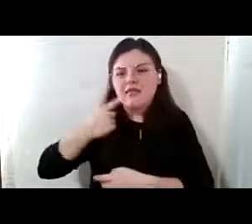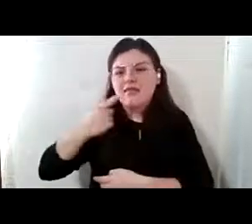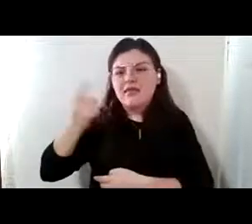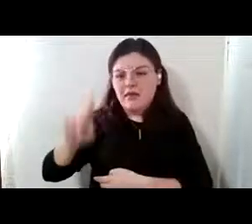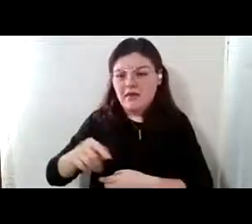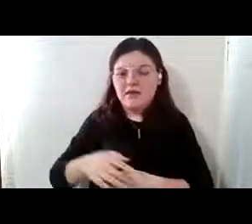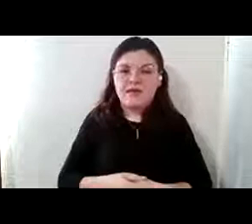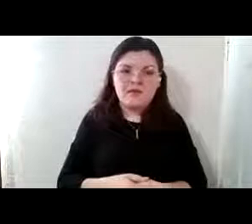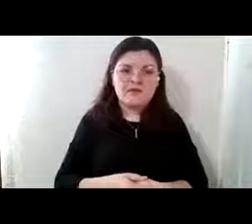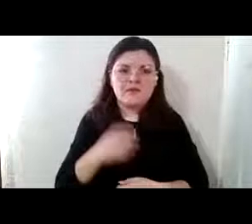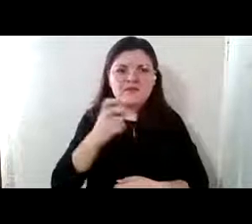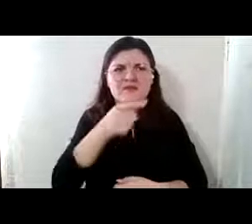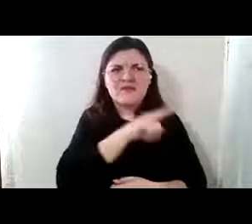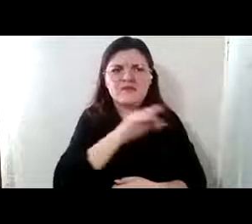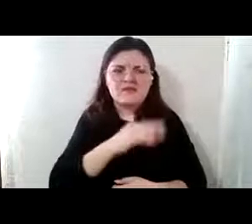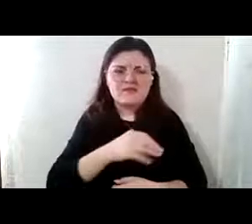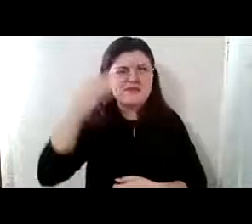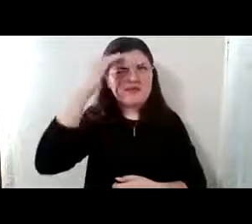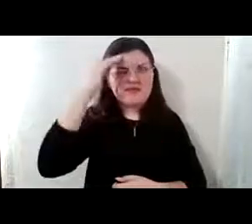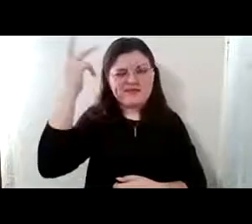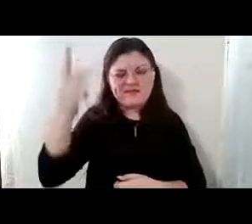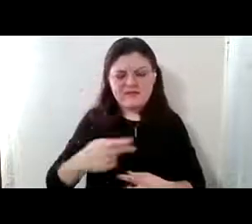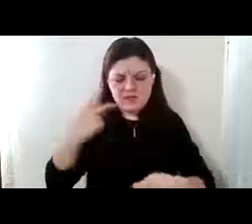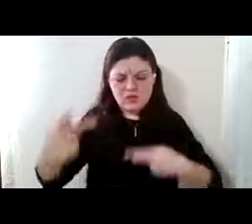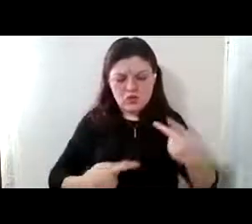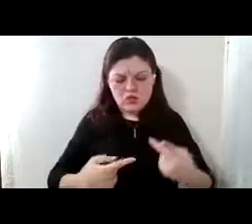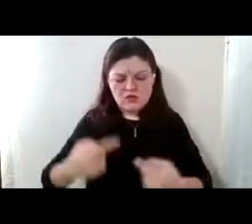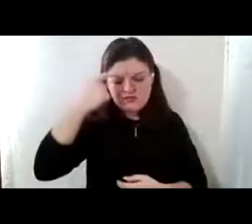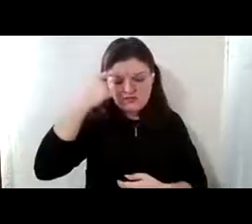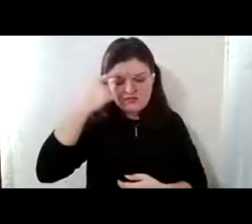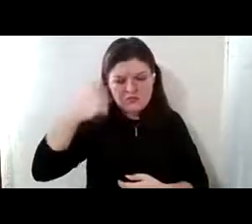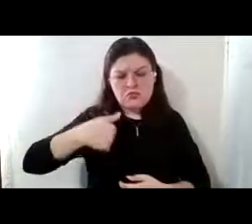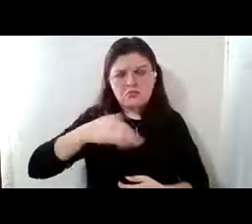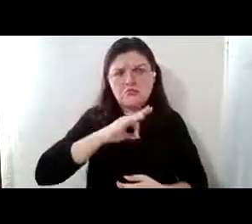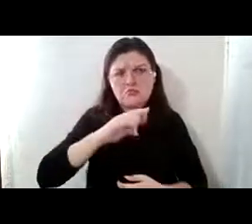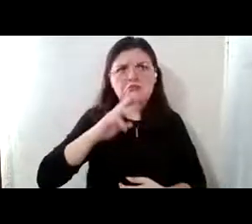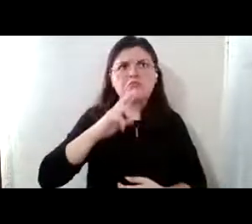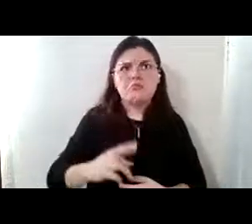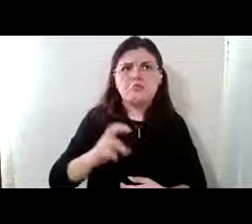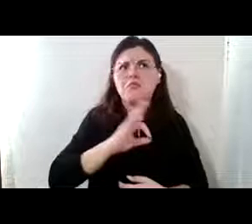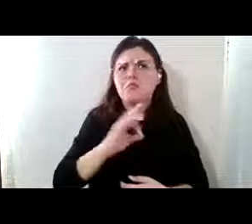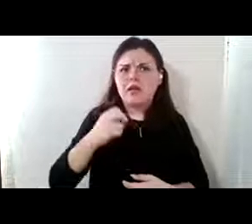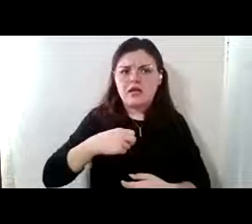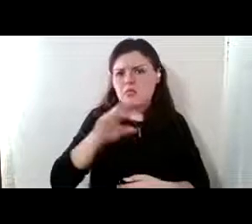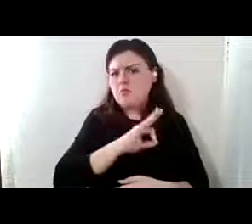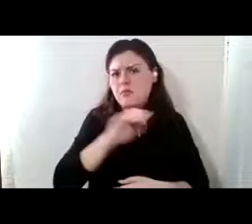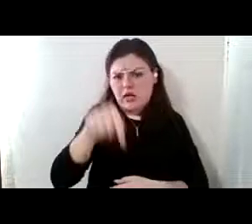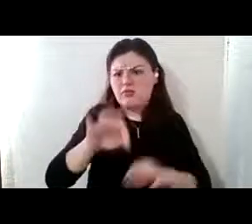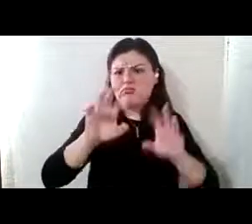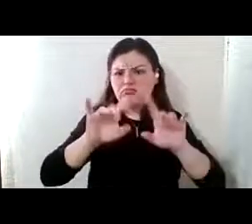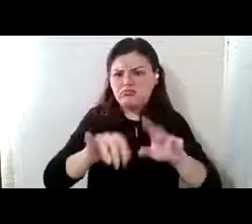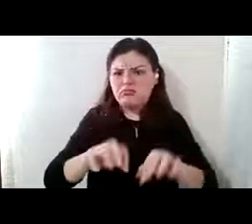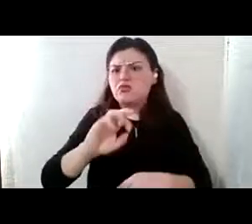las interioricemos, las hagamos nosotros en este momento, se las respondan, si tienen posibilidad de escribirlas en este momento, también lo pueden